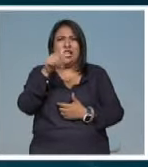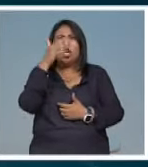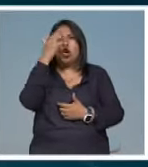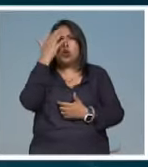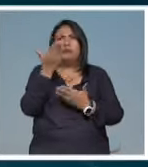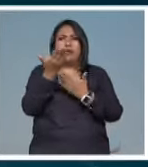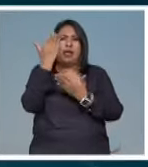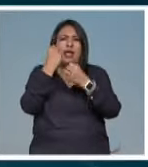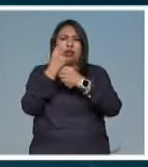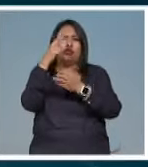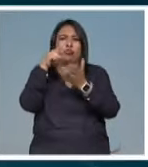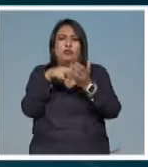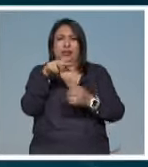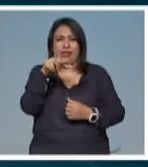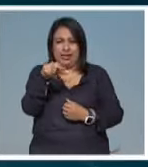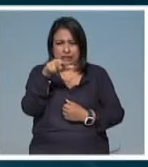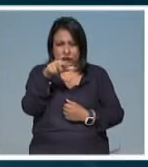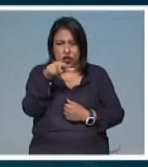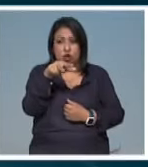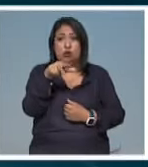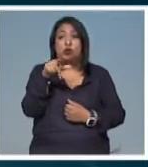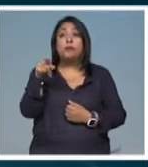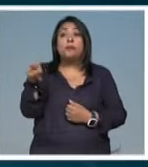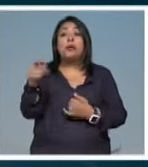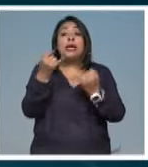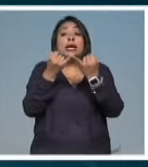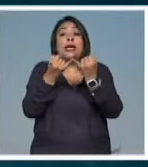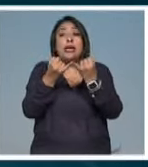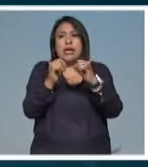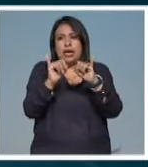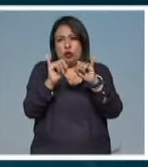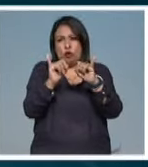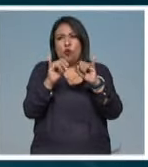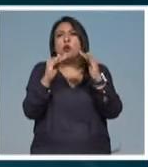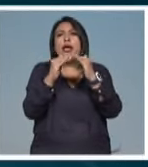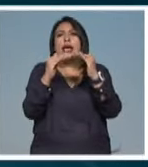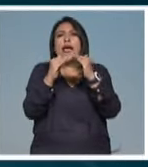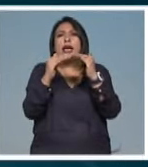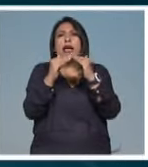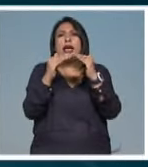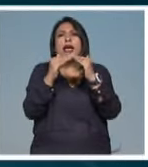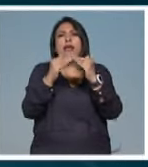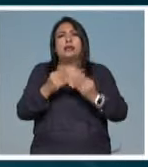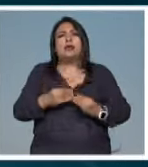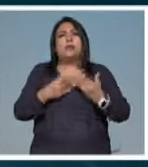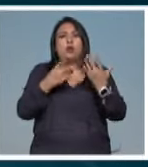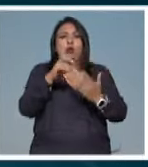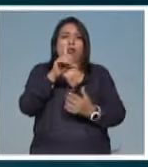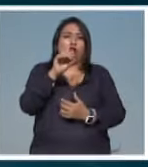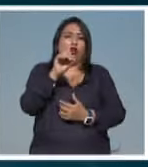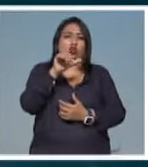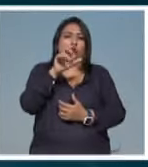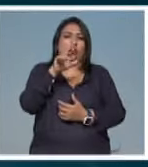el 2018, cuando se inaugura la casa del poeta Dolores